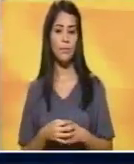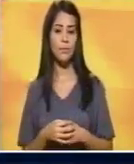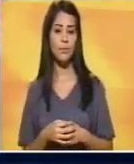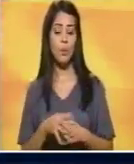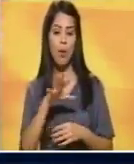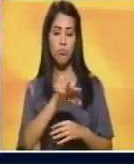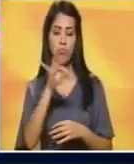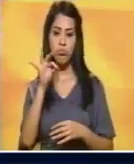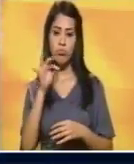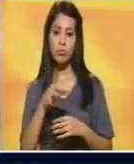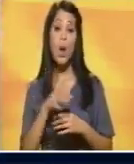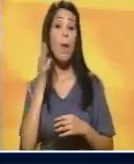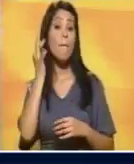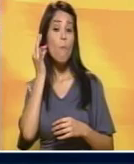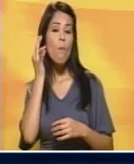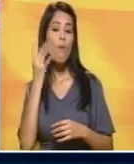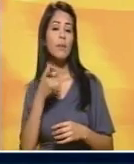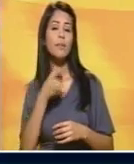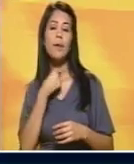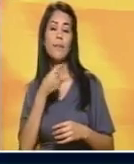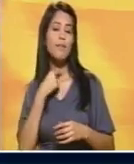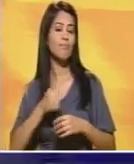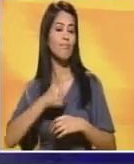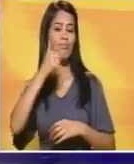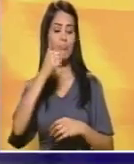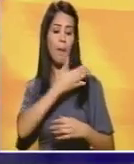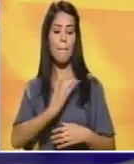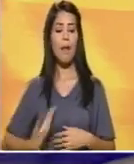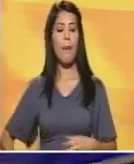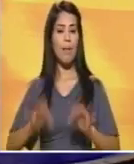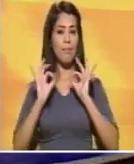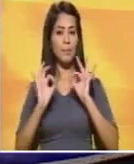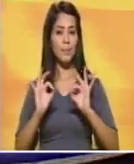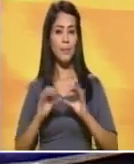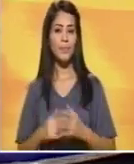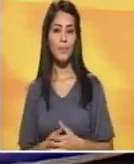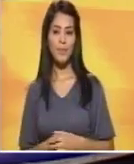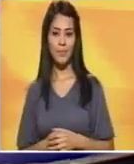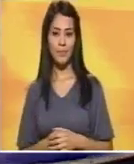su candidata favorita con la etiqueta para las bandas especiales.